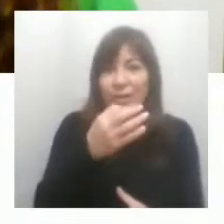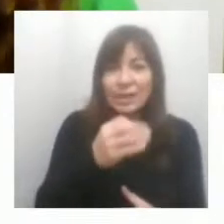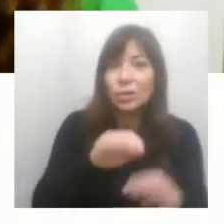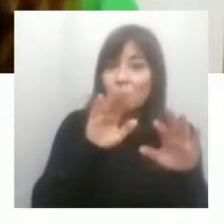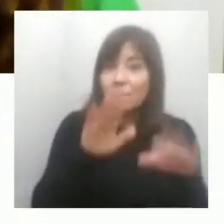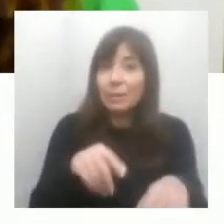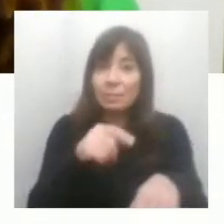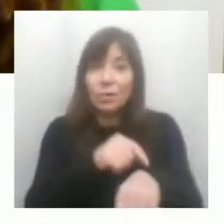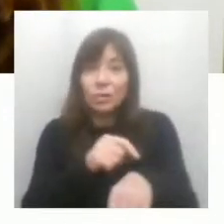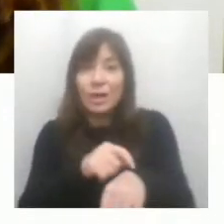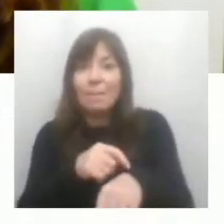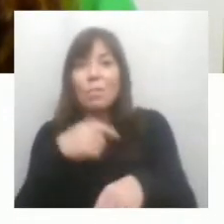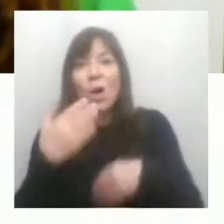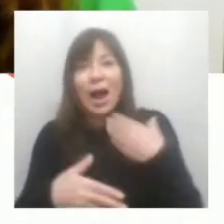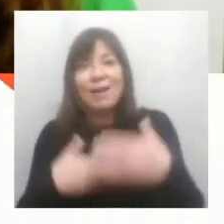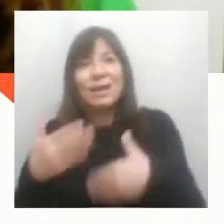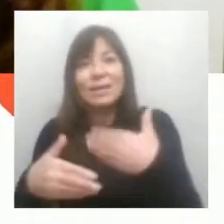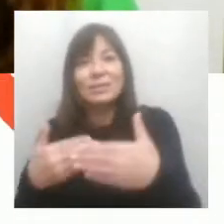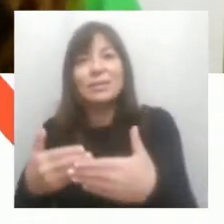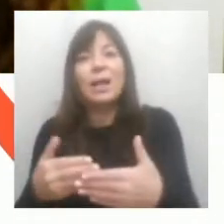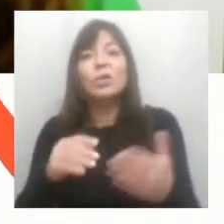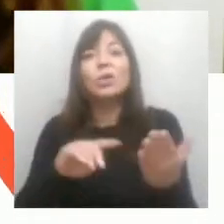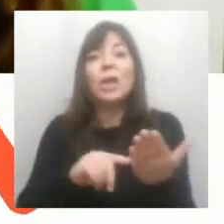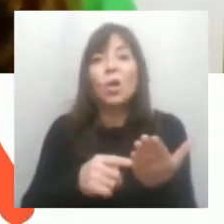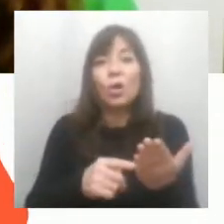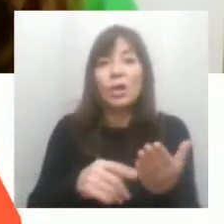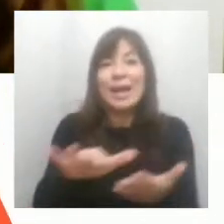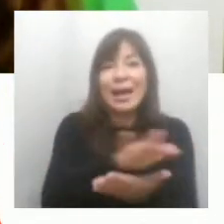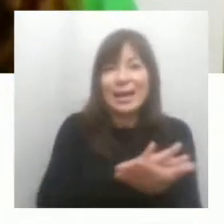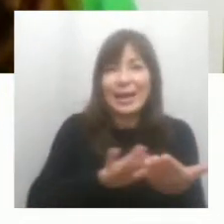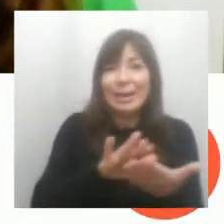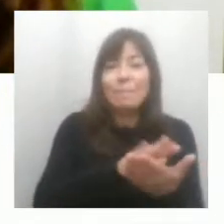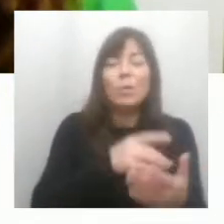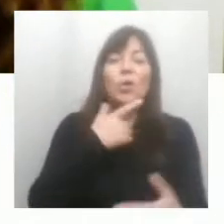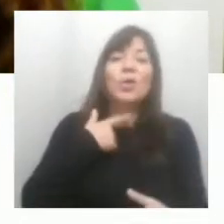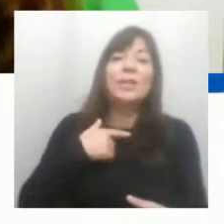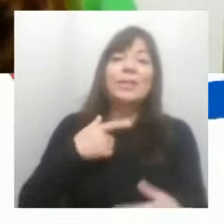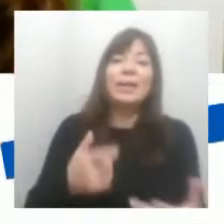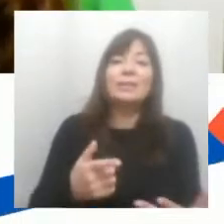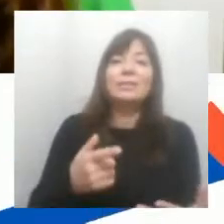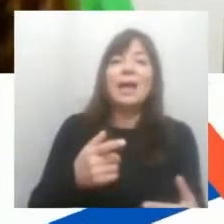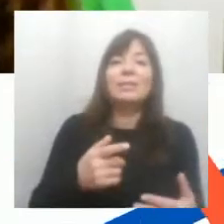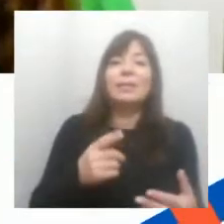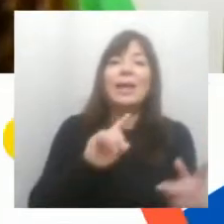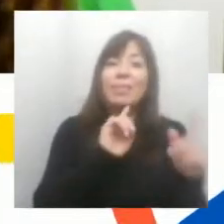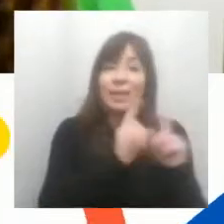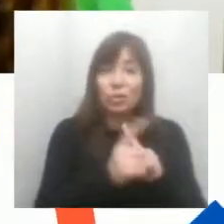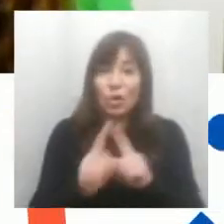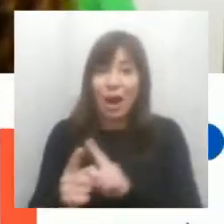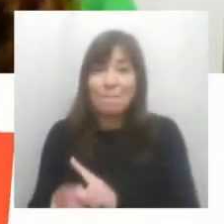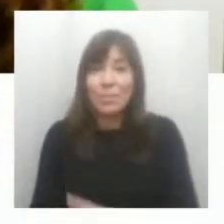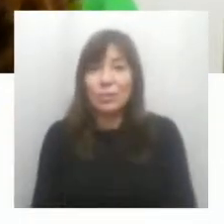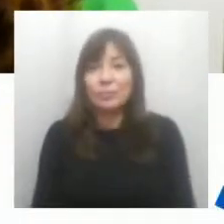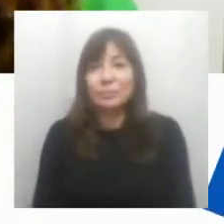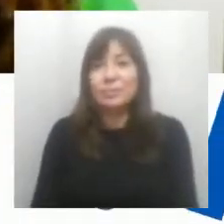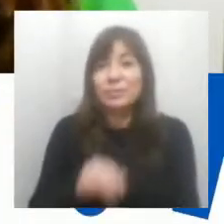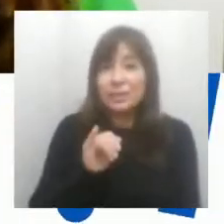con cómo va avanzando la tecnología. Y hay un ejemplo súper interesante de esta renovación, ¿cierto, Marcelo? Sí, yo creo